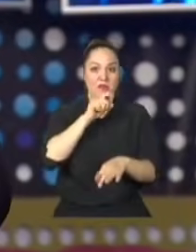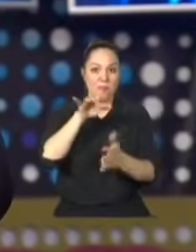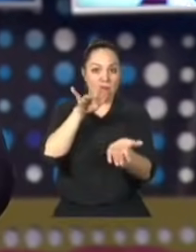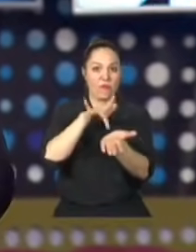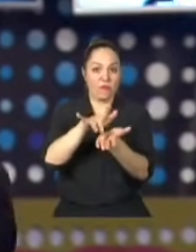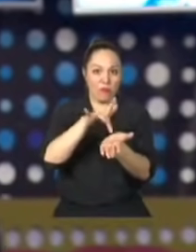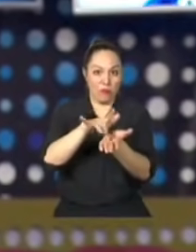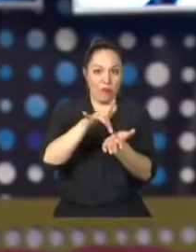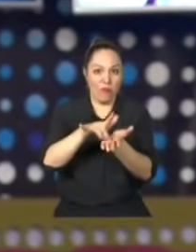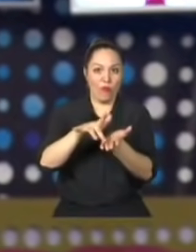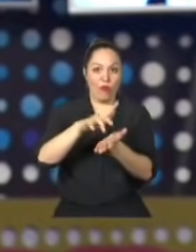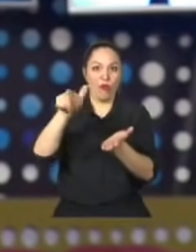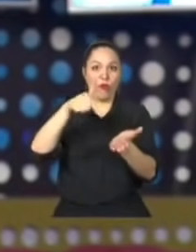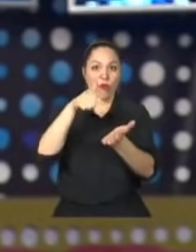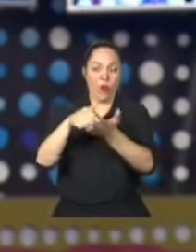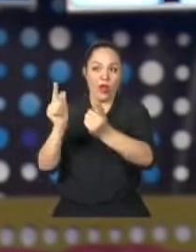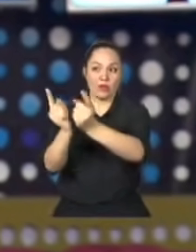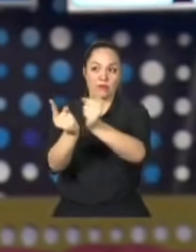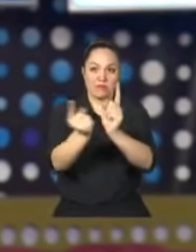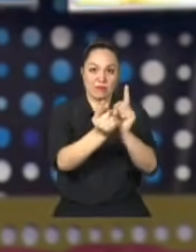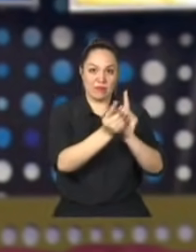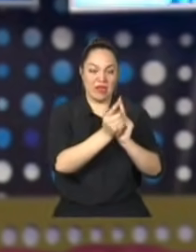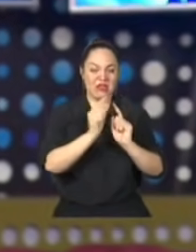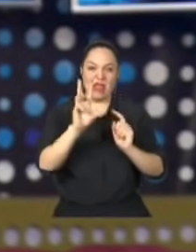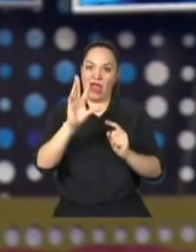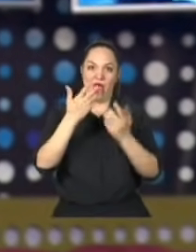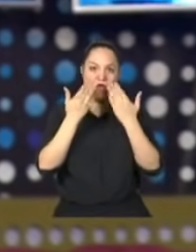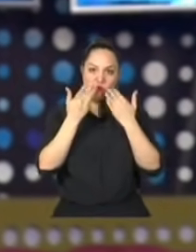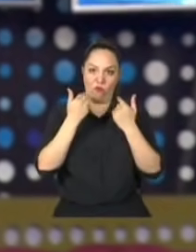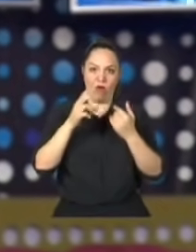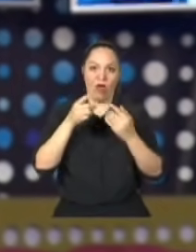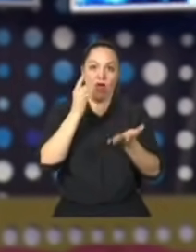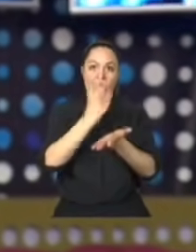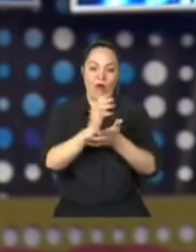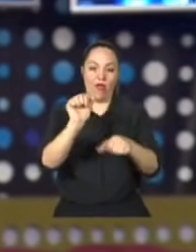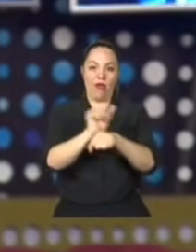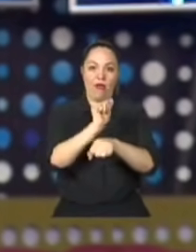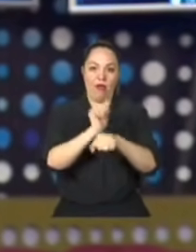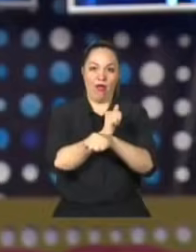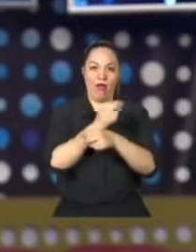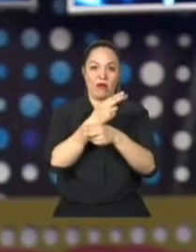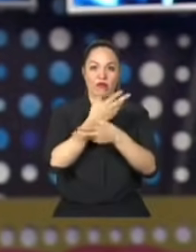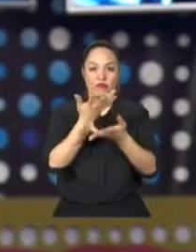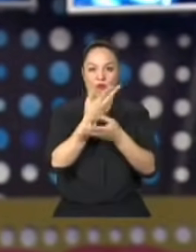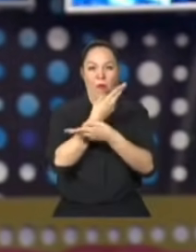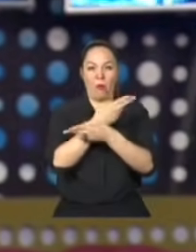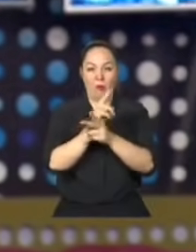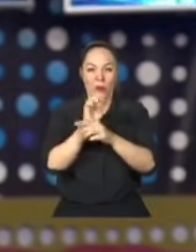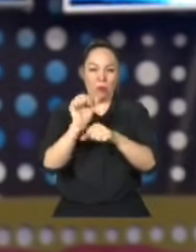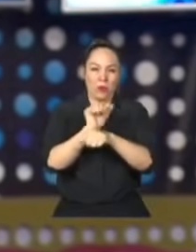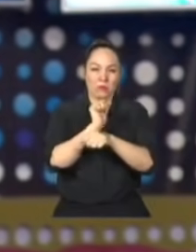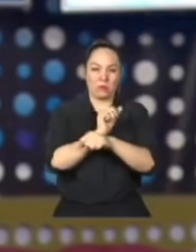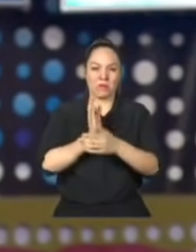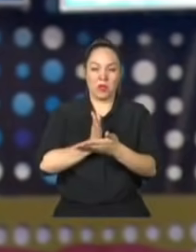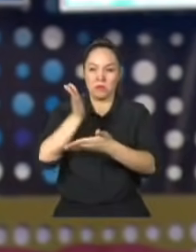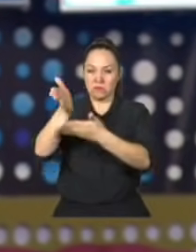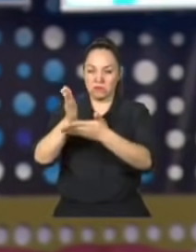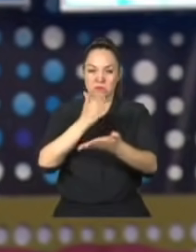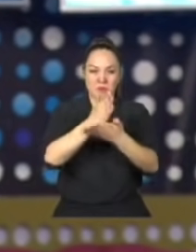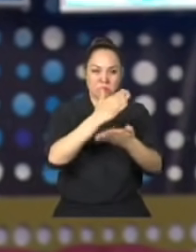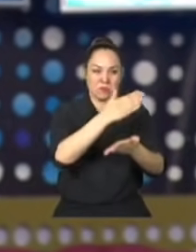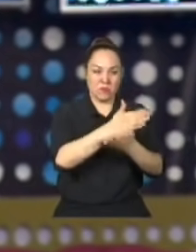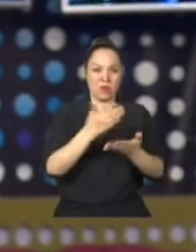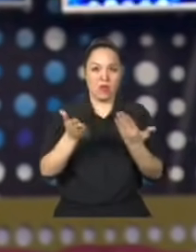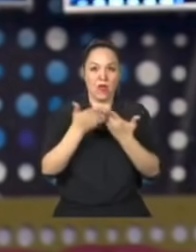ya los vamos a mandar en carros particulares. Porque ahí viene el momento. El momento de los